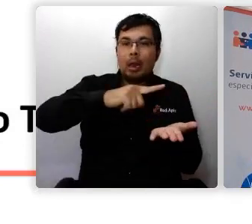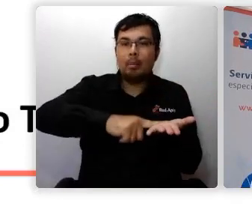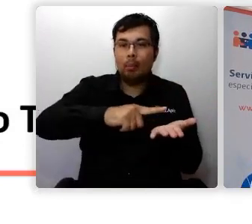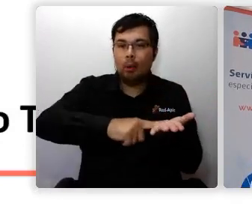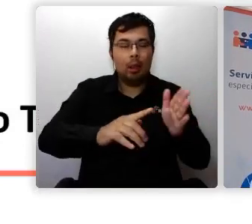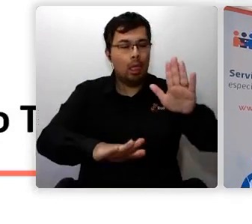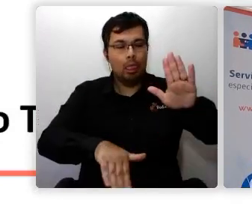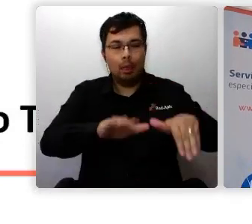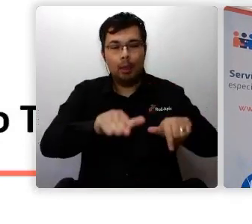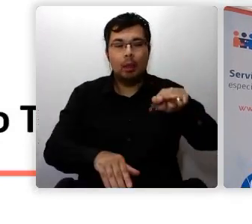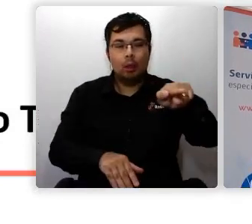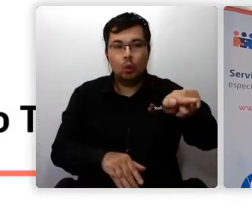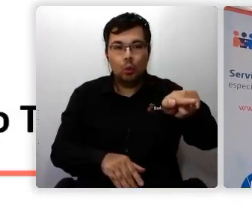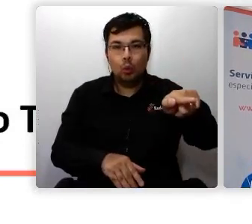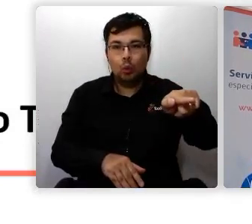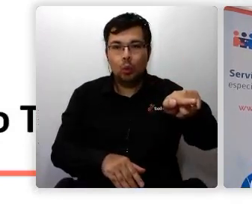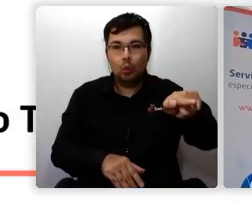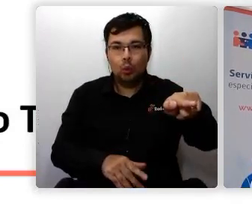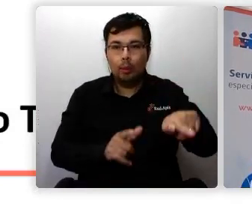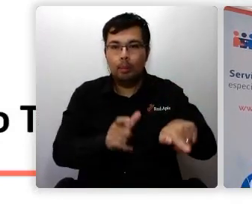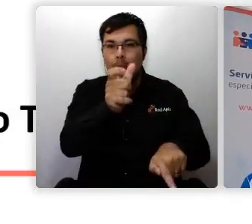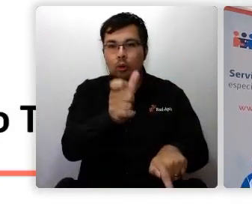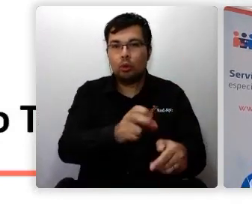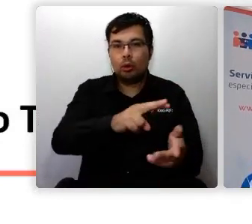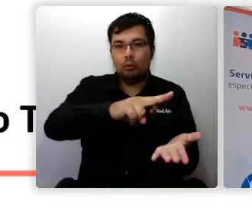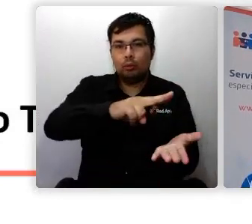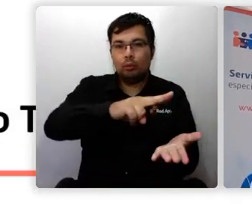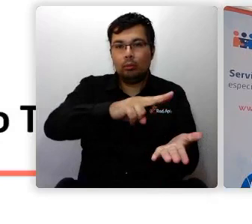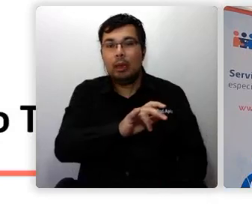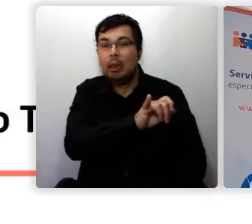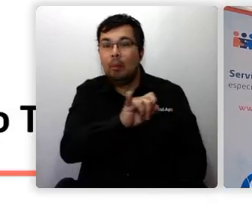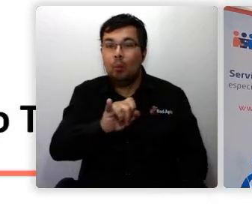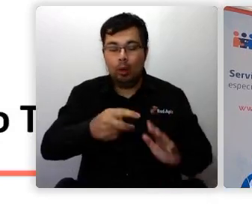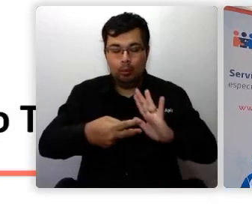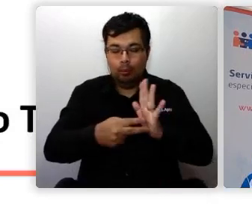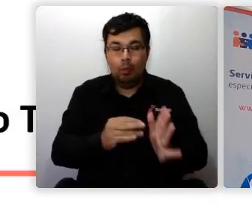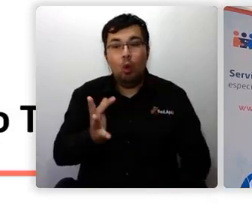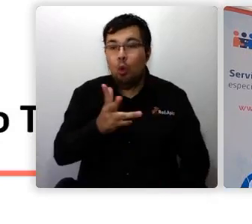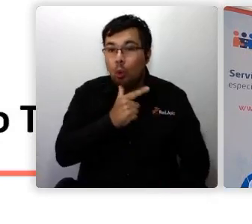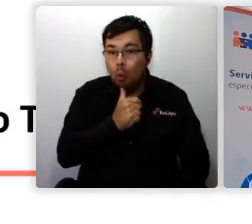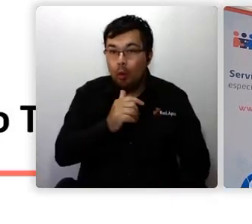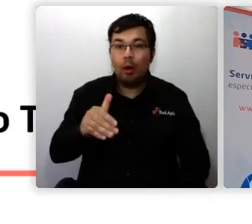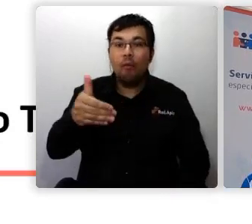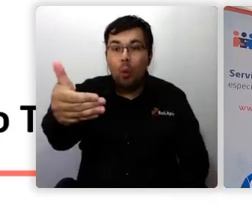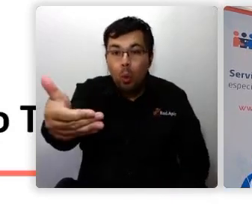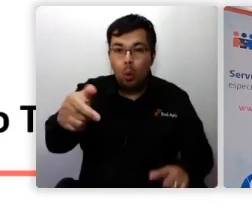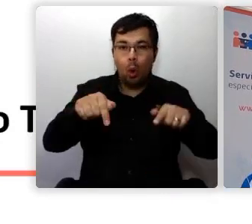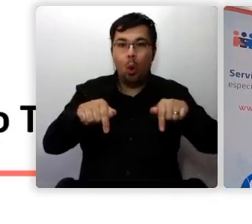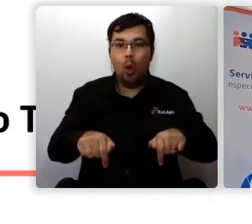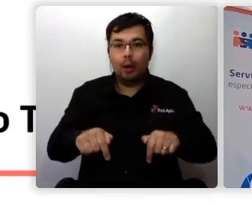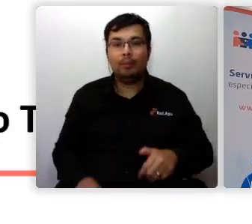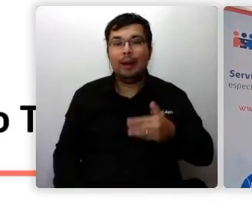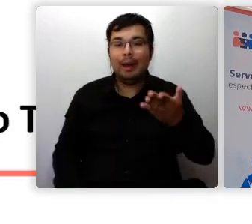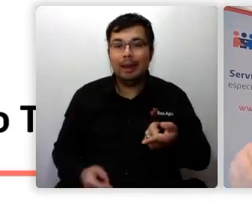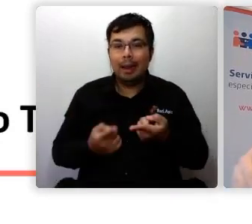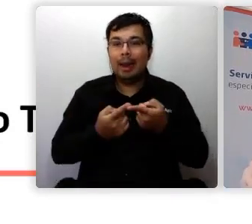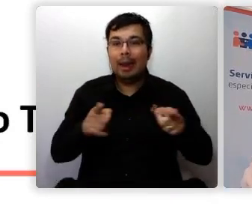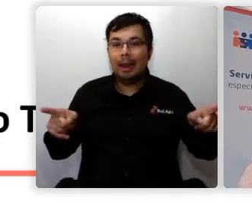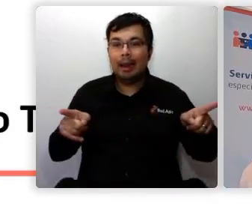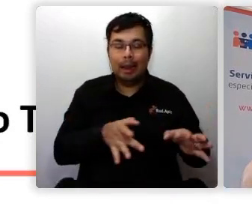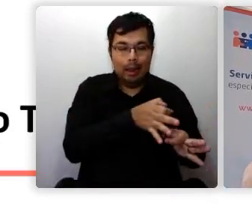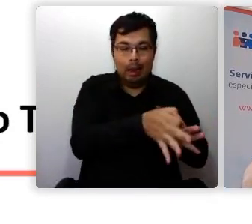actividad y, sobre todo, no tenga ningún problema, ni futuros ni presentes. Esa es la diferencia básica entre la orientación